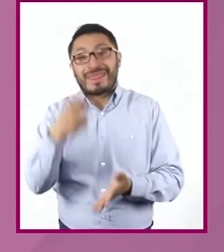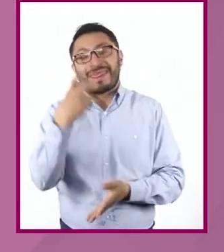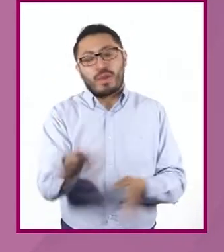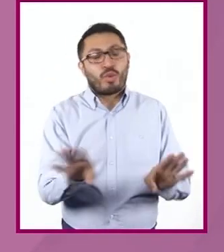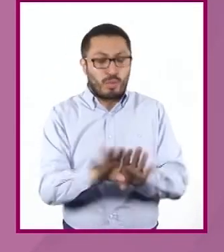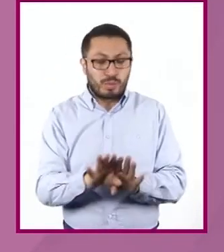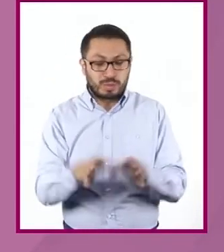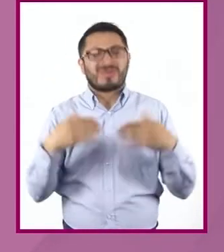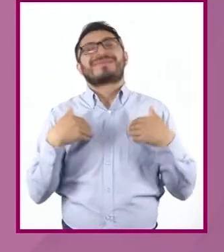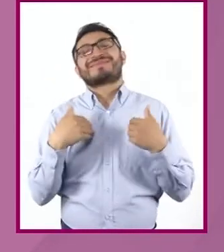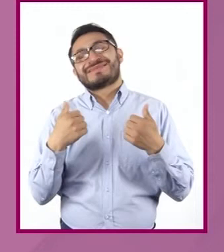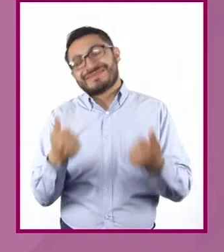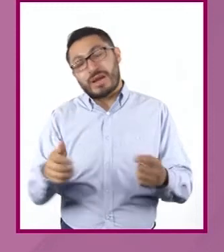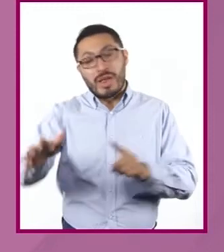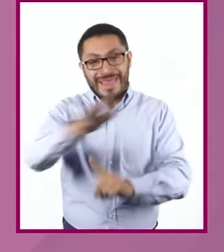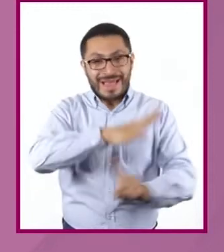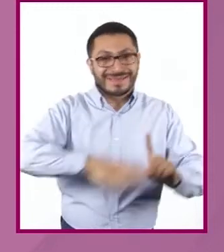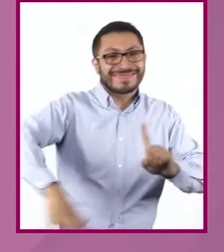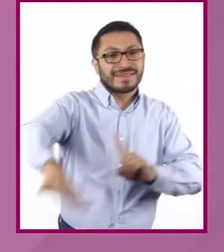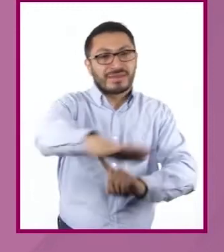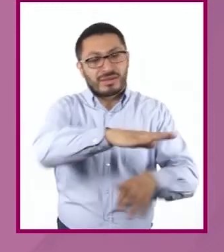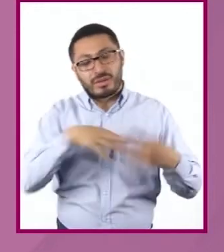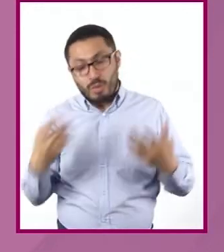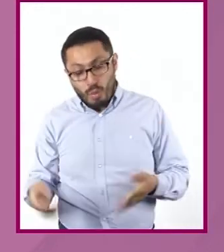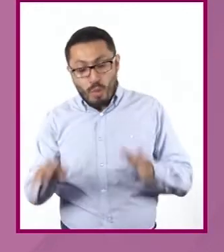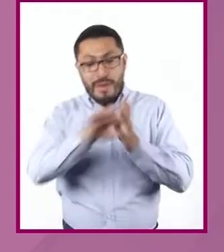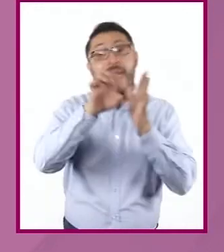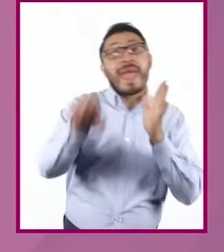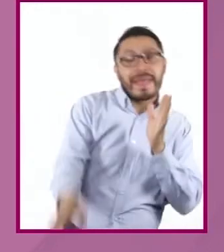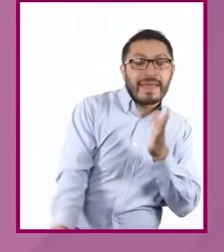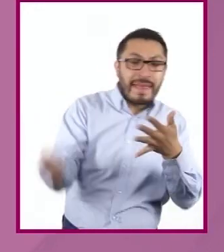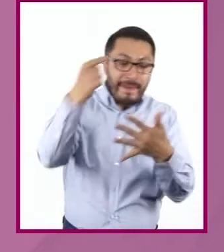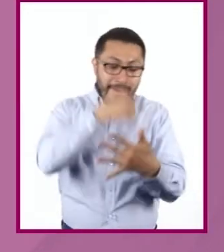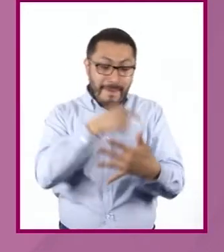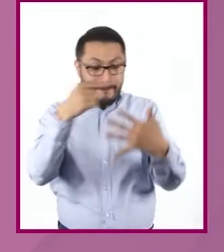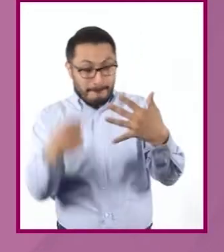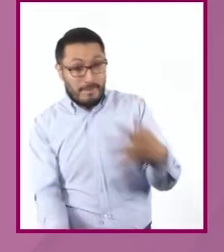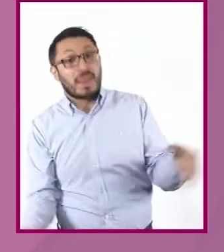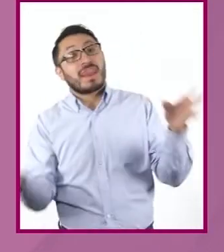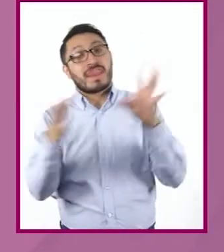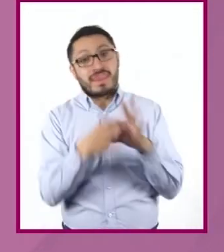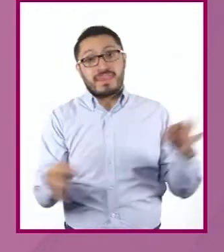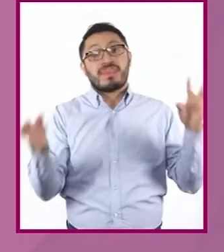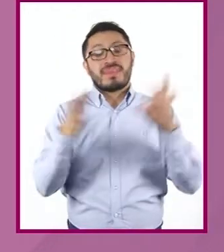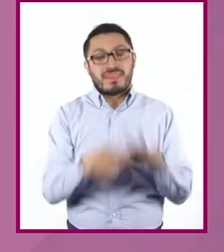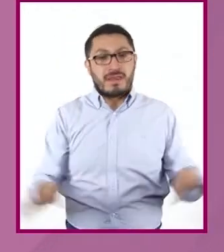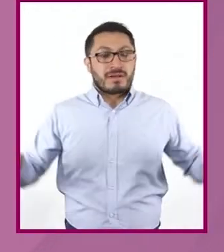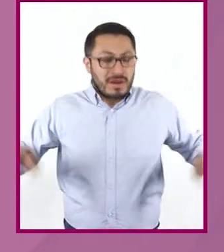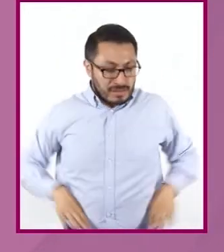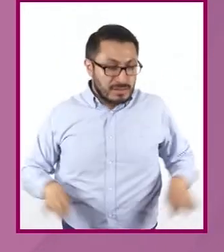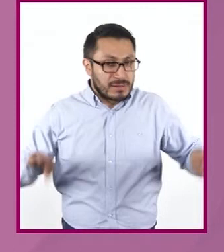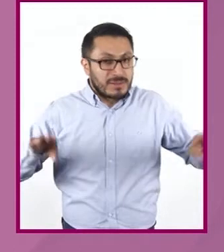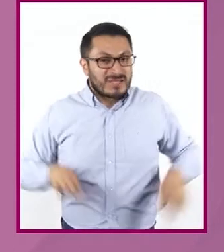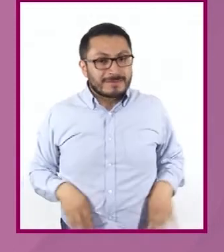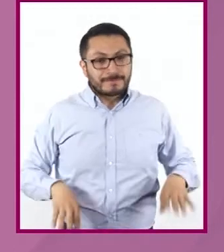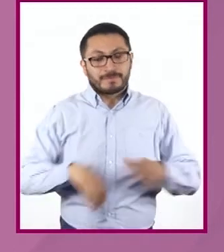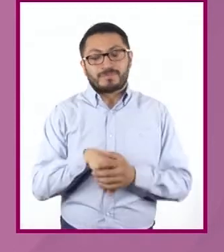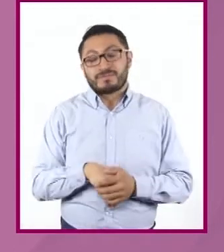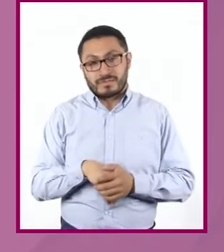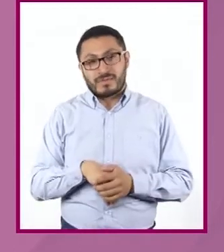contextualizar, ejemplificar, describir, definir,